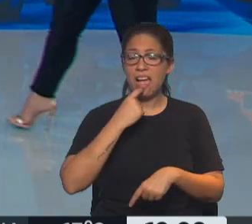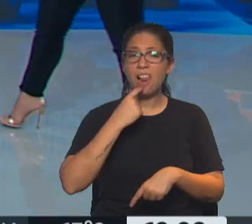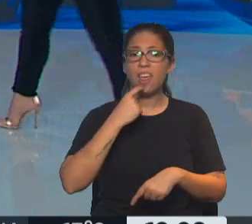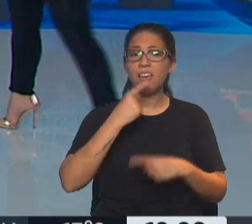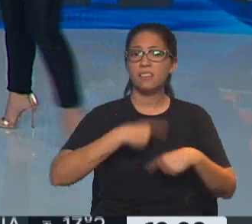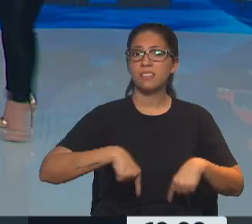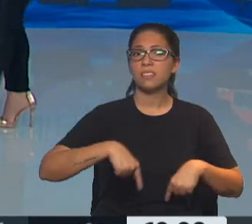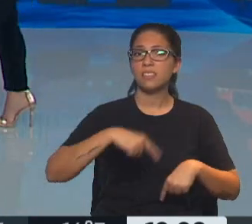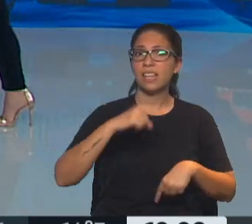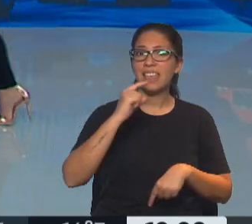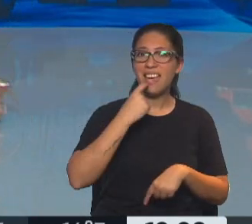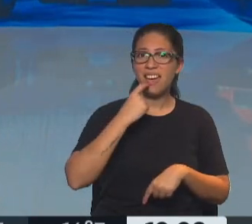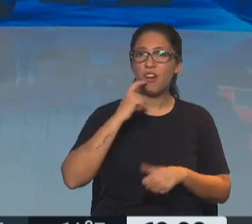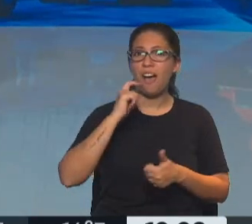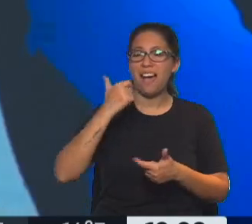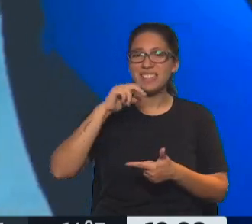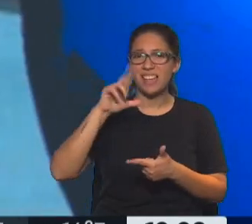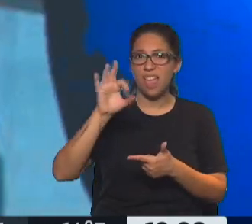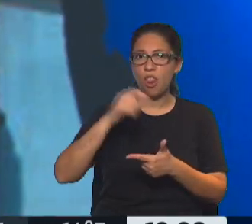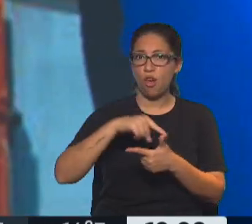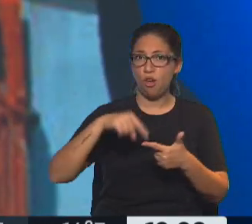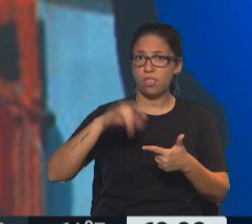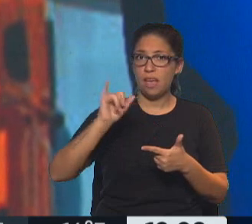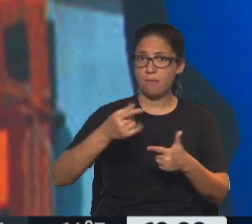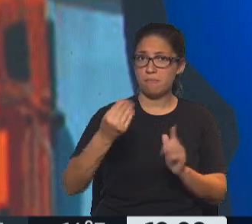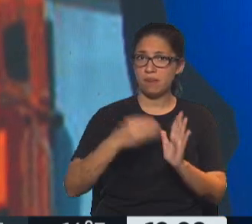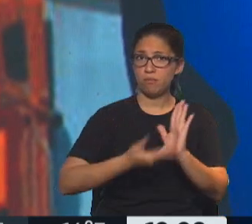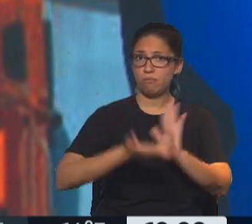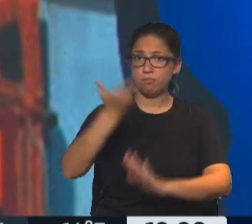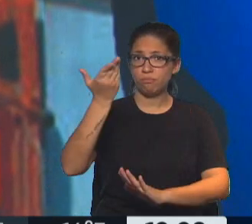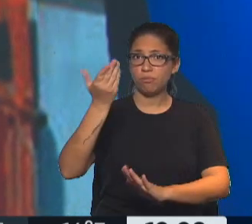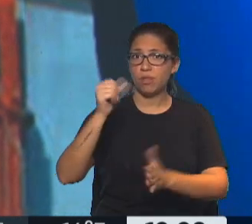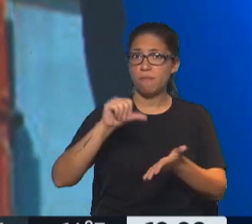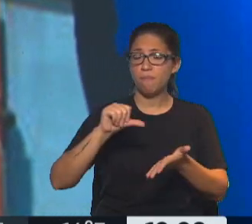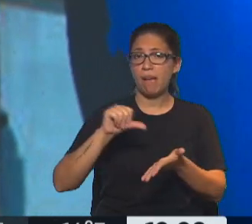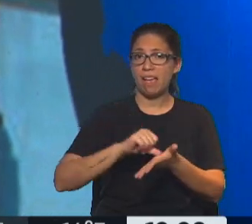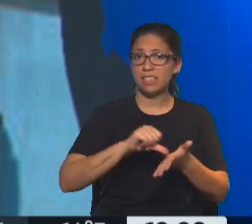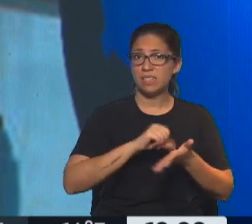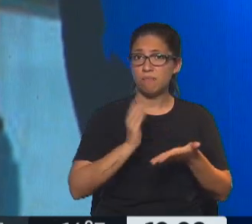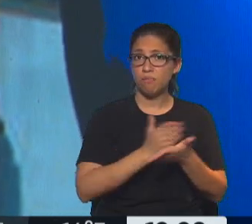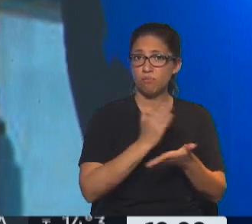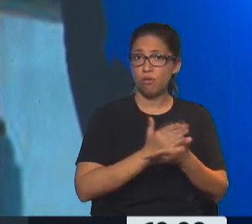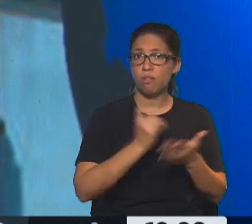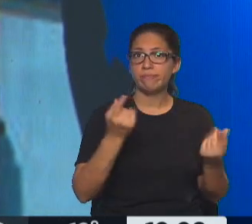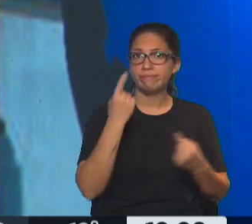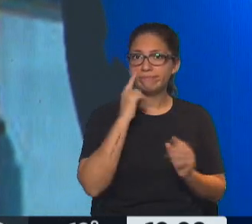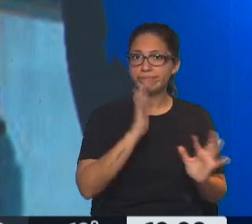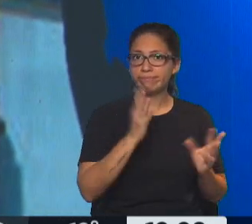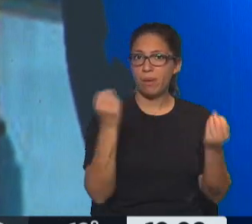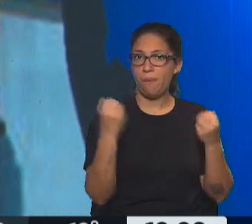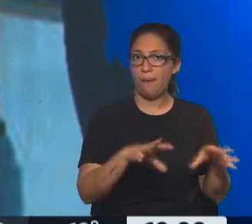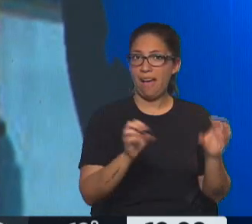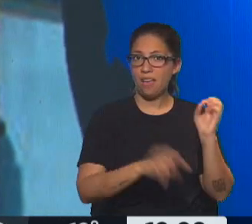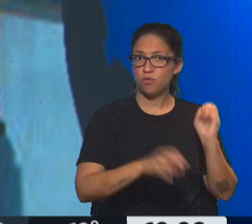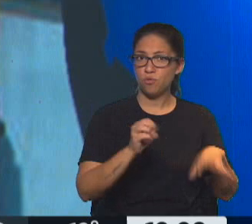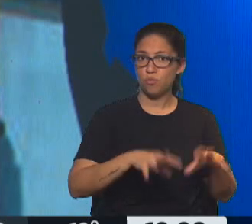metal. China, hierro y acero. Sepan que también el hierro y el acero están subiendo el precio, entonces los países productores de acero cuidan que la chatarra, que es el desecho que se usa